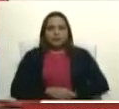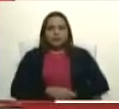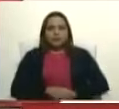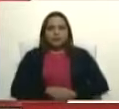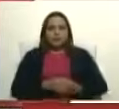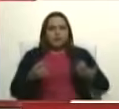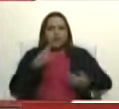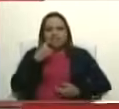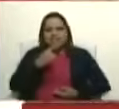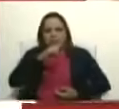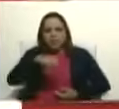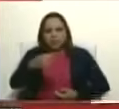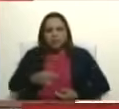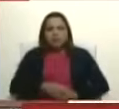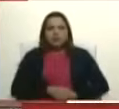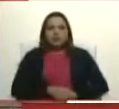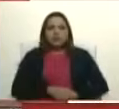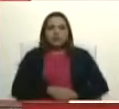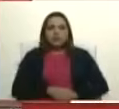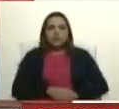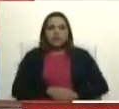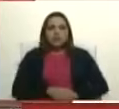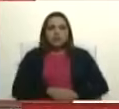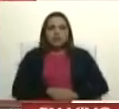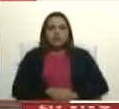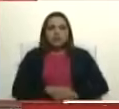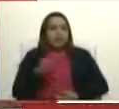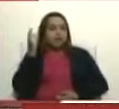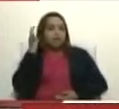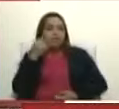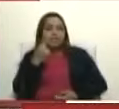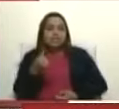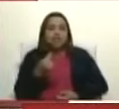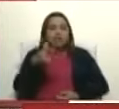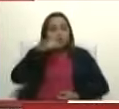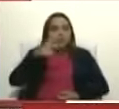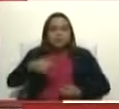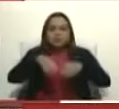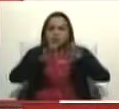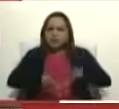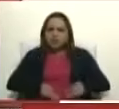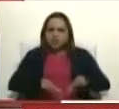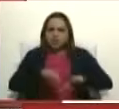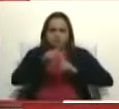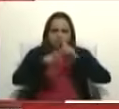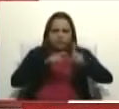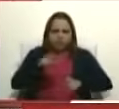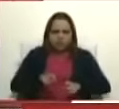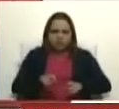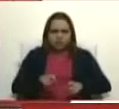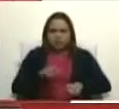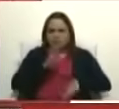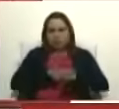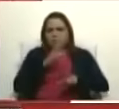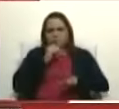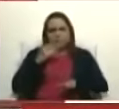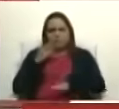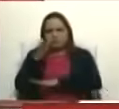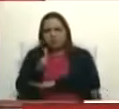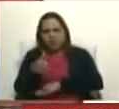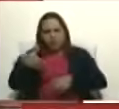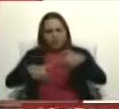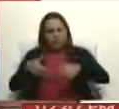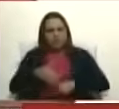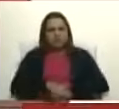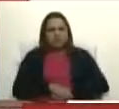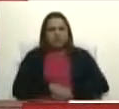¿Qué van a decir después? La señora salió diciendo que el pueblo suspendió el referéndum, que no fueron a votar. Porque se